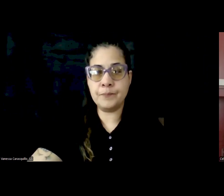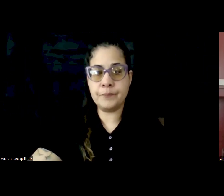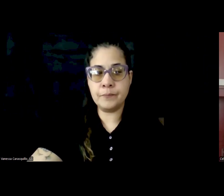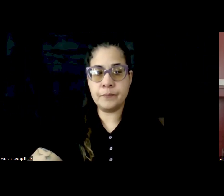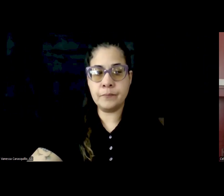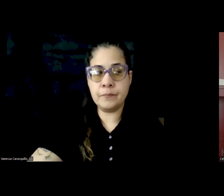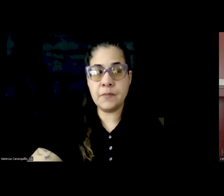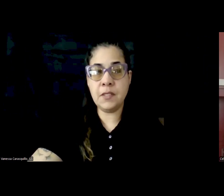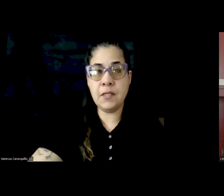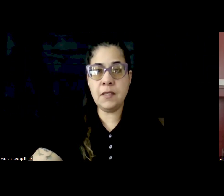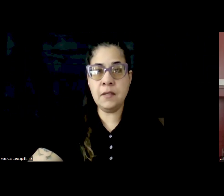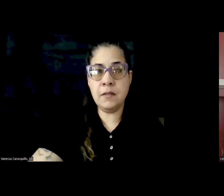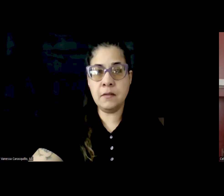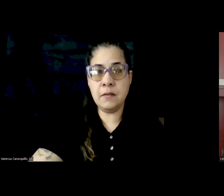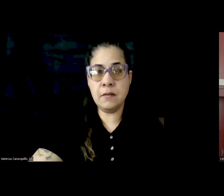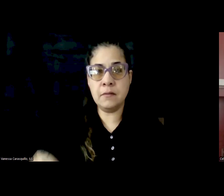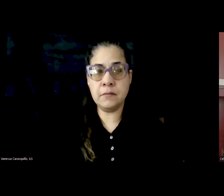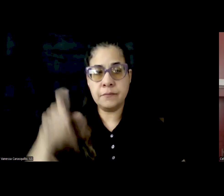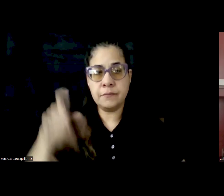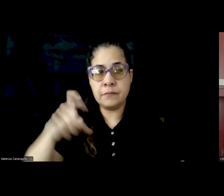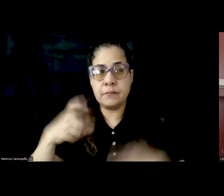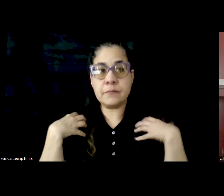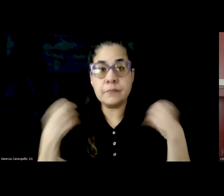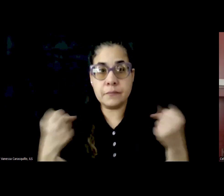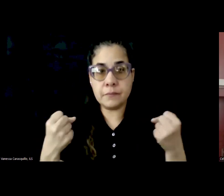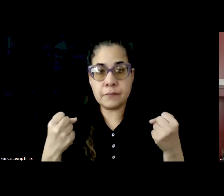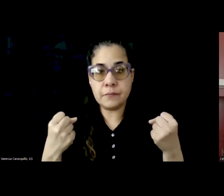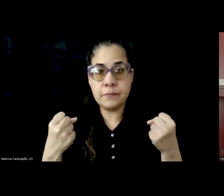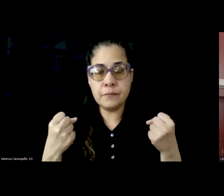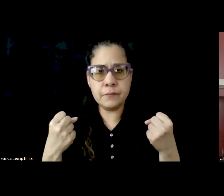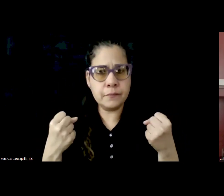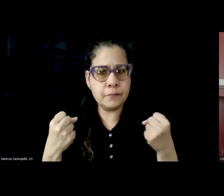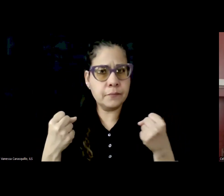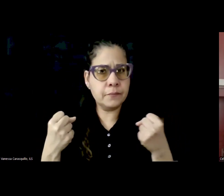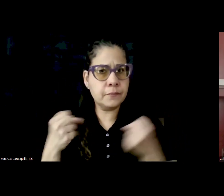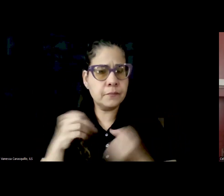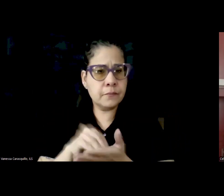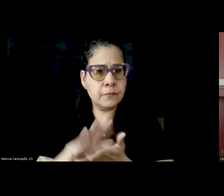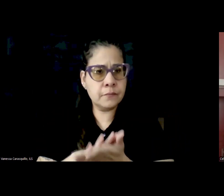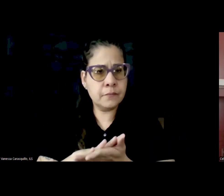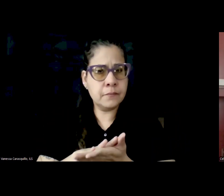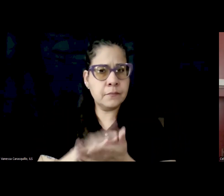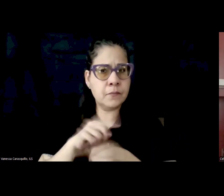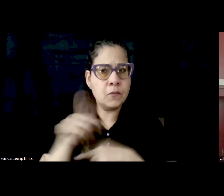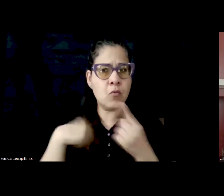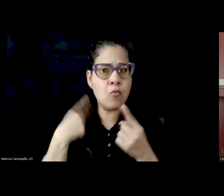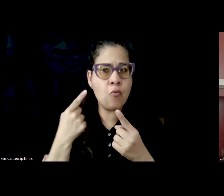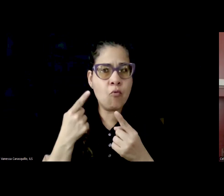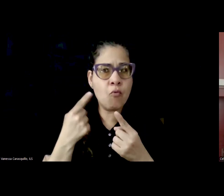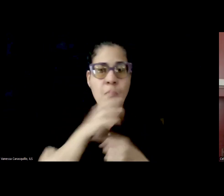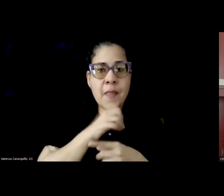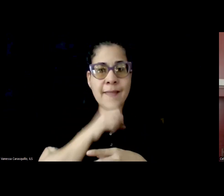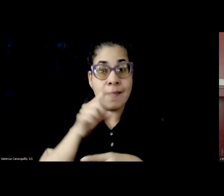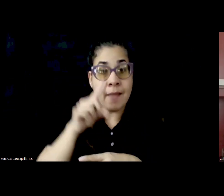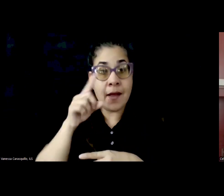Ajá. ¿Cómo se pueden incluir las necesidades de salud mental en los PEI de forma que se entienda que se está